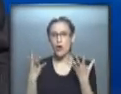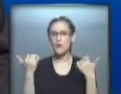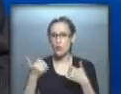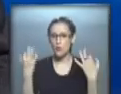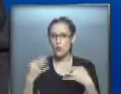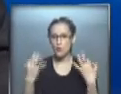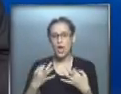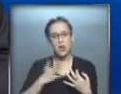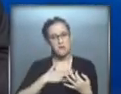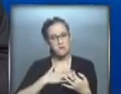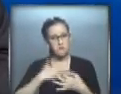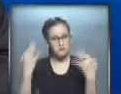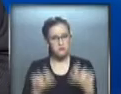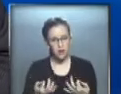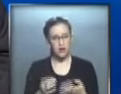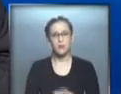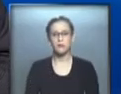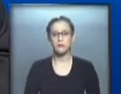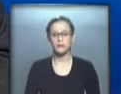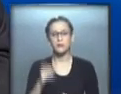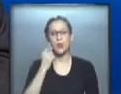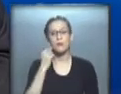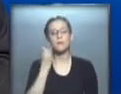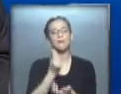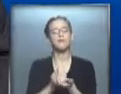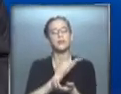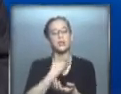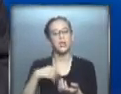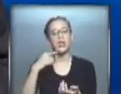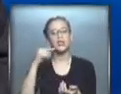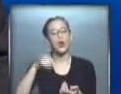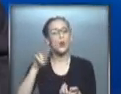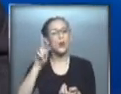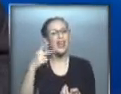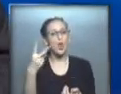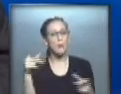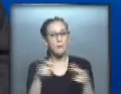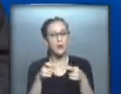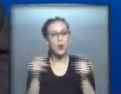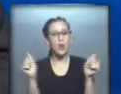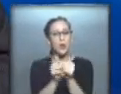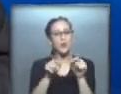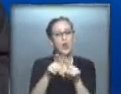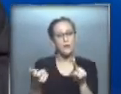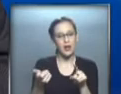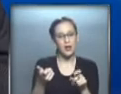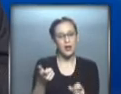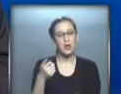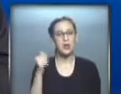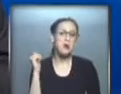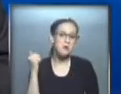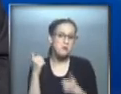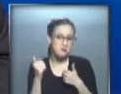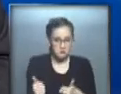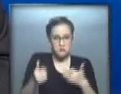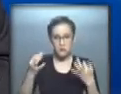muy bien incluso el vocero presidencial aseguró que hoy vio dos películas claramente como una